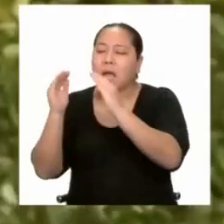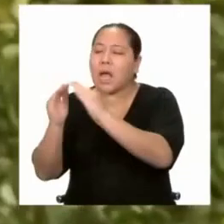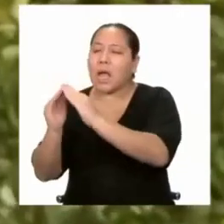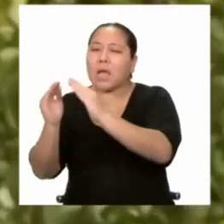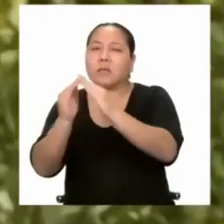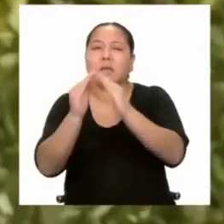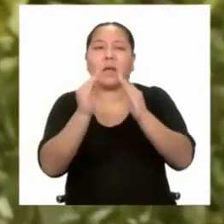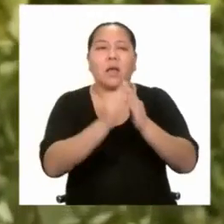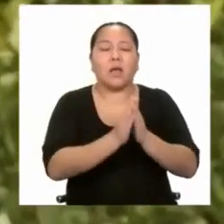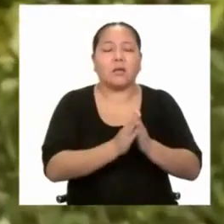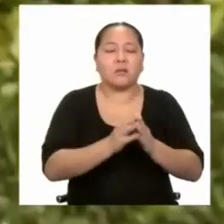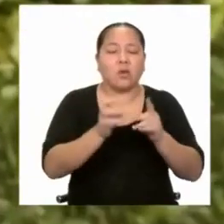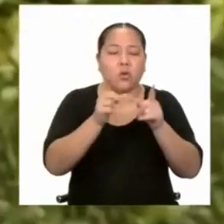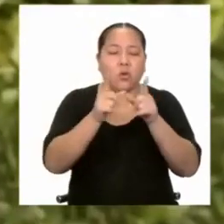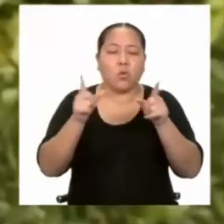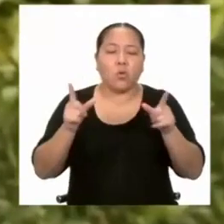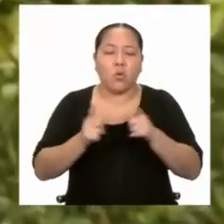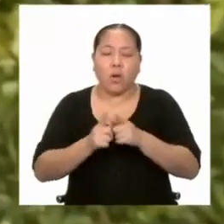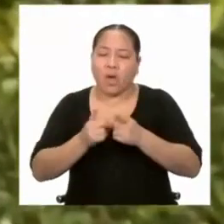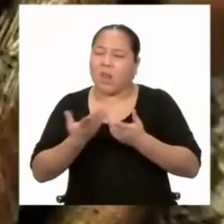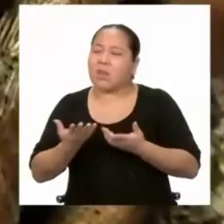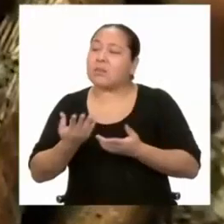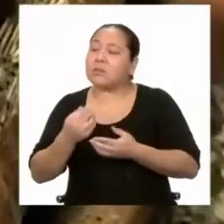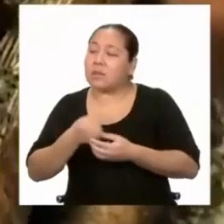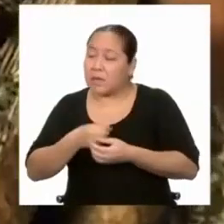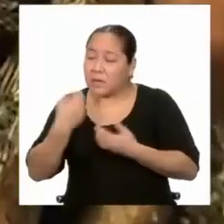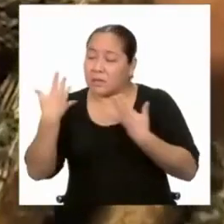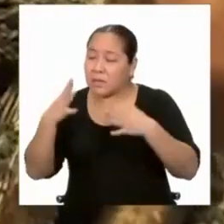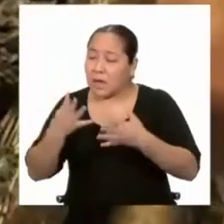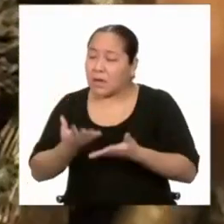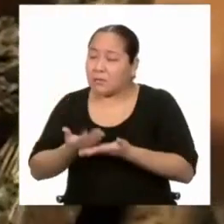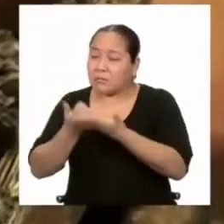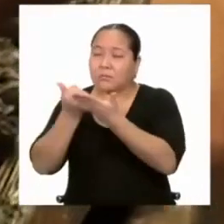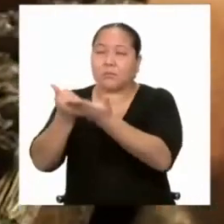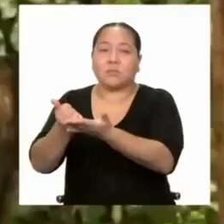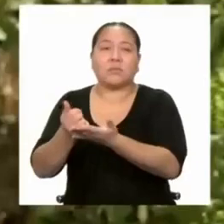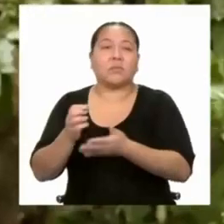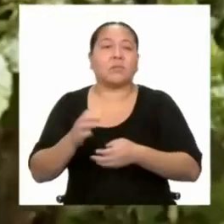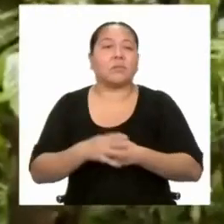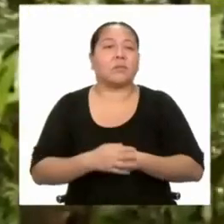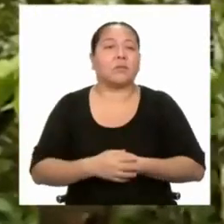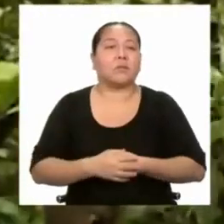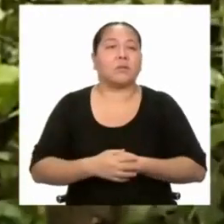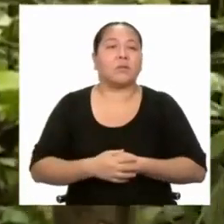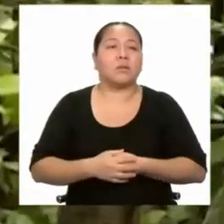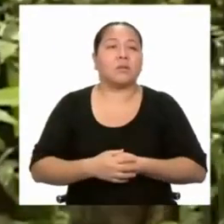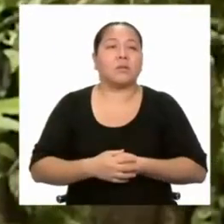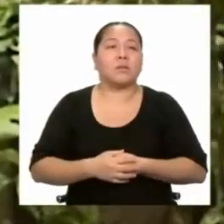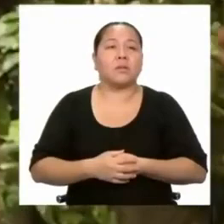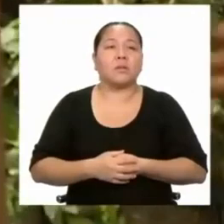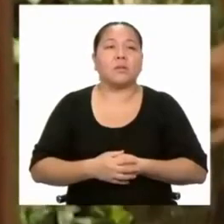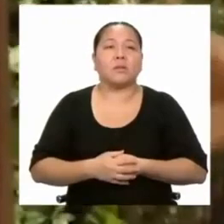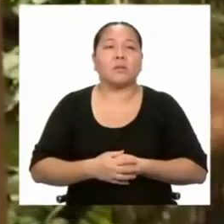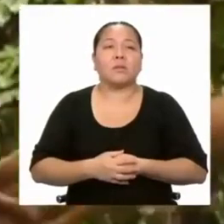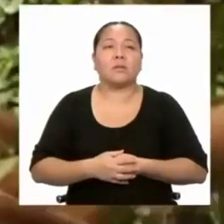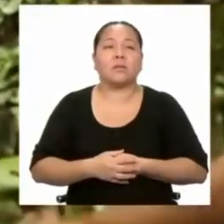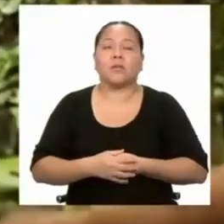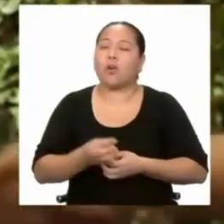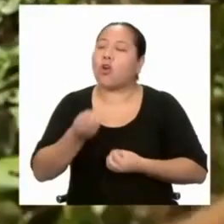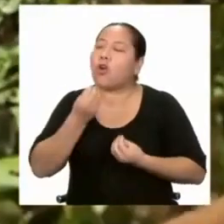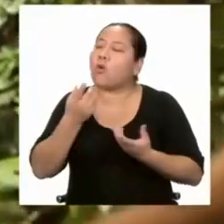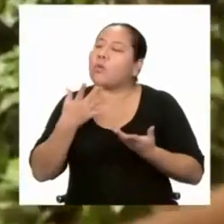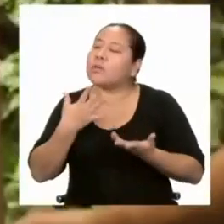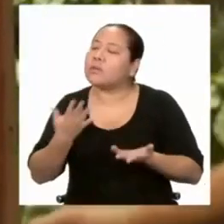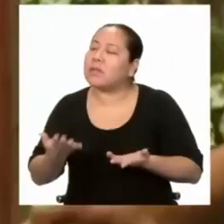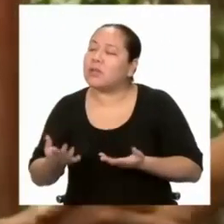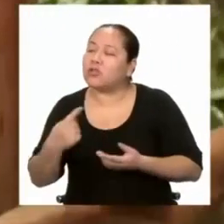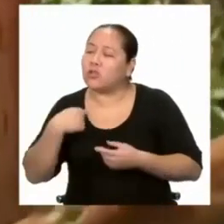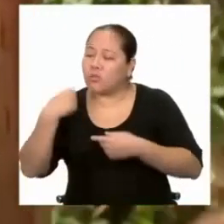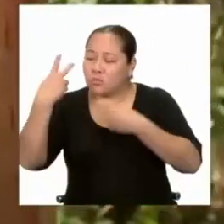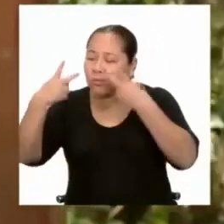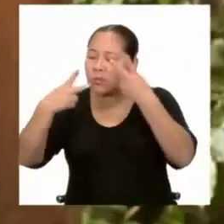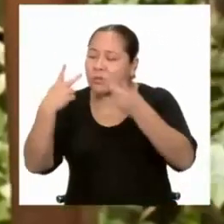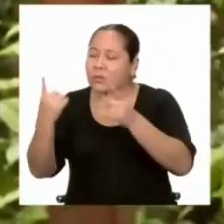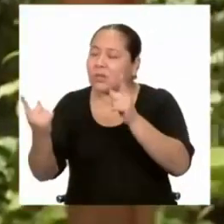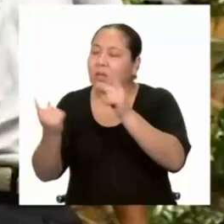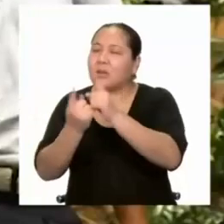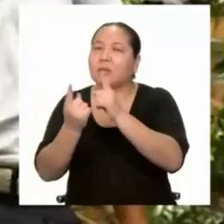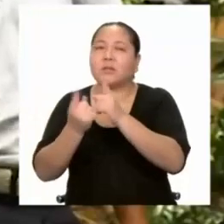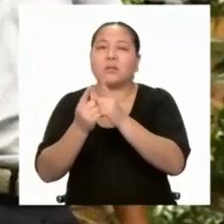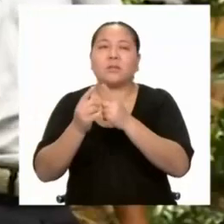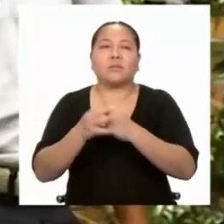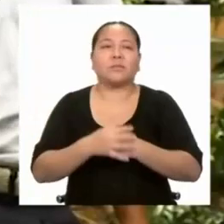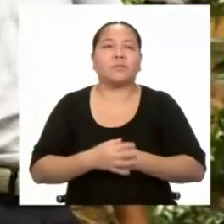los viveros, la gente que se va beneficiando. ¿Cómo están, amigo Roberto? ¿Qué dice, Walter? ¿Qué es el amable, mi hermano? Acá, hombre, viniendo a visitarte, hermano, en mucho